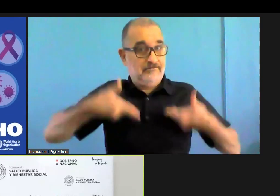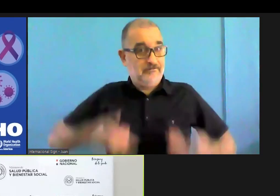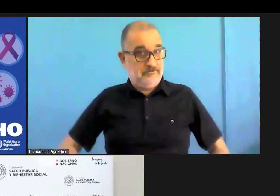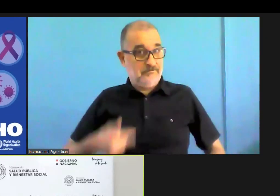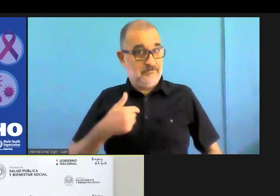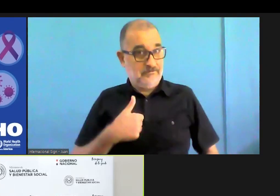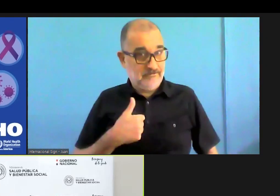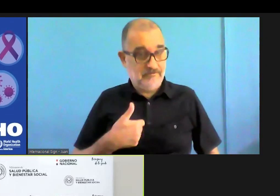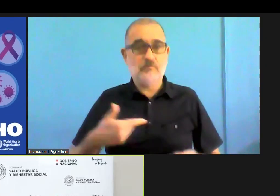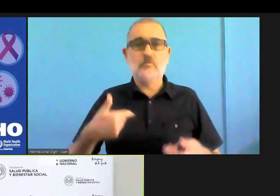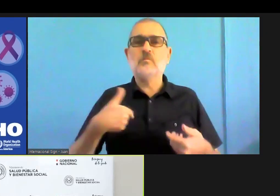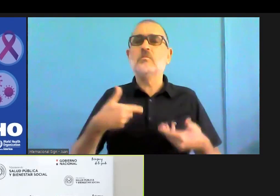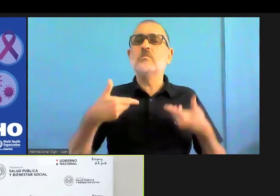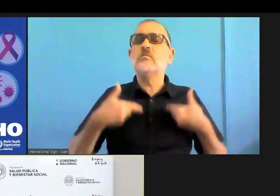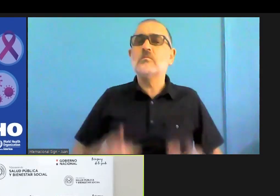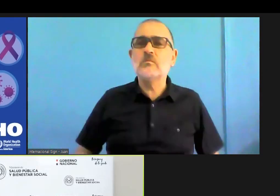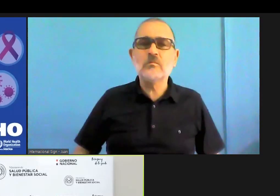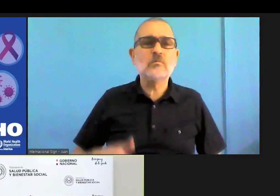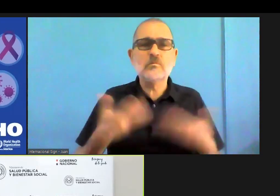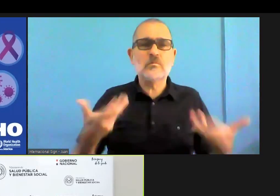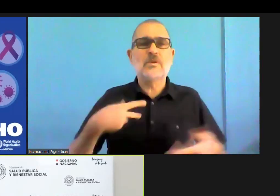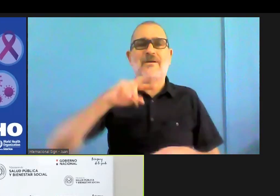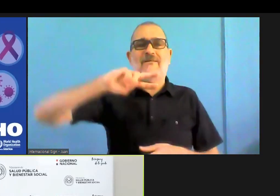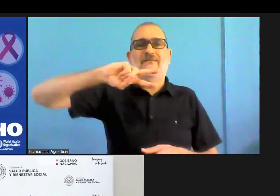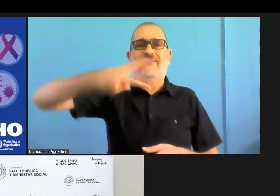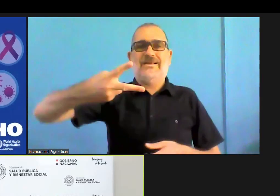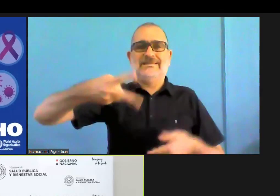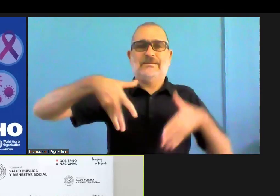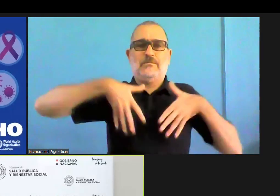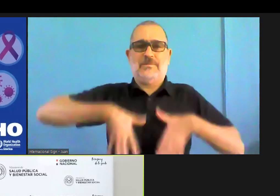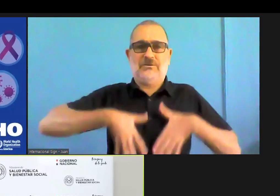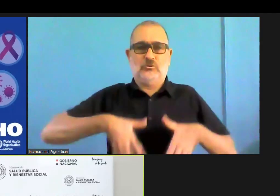hago llegar el saludo del ministro de Salud, Julio Borba. Él